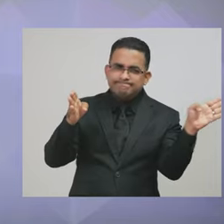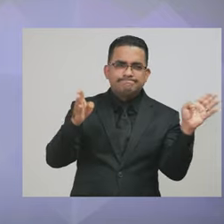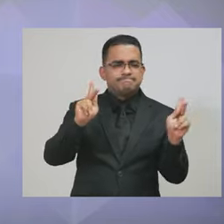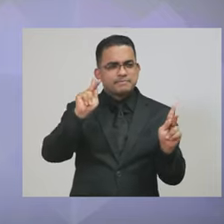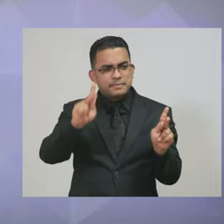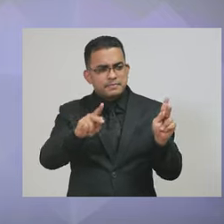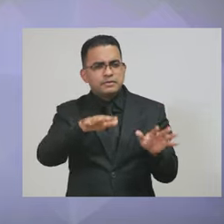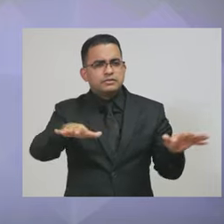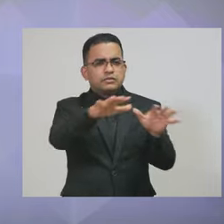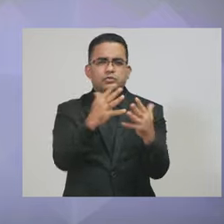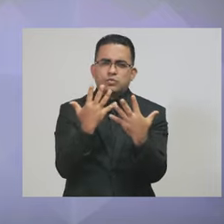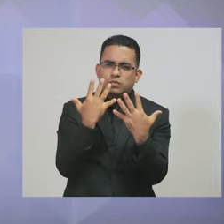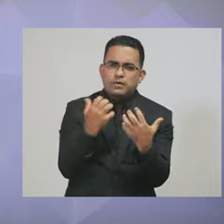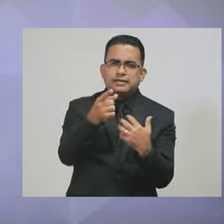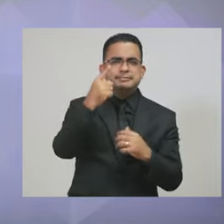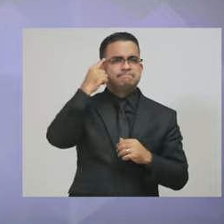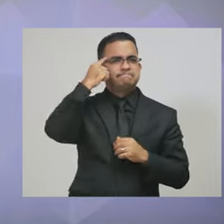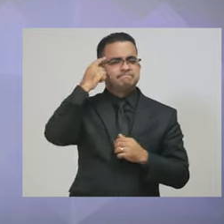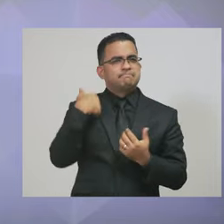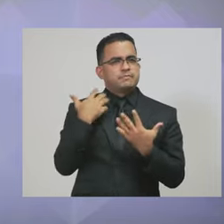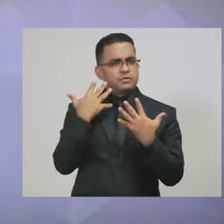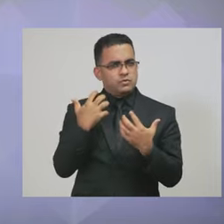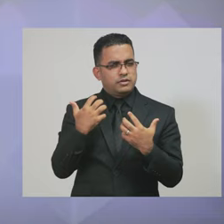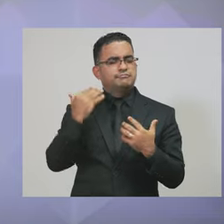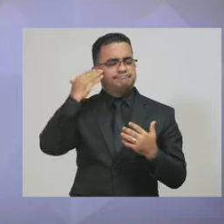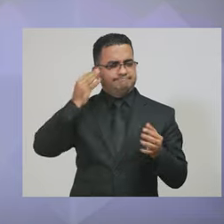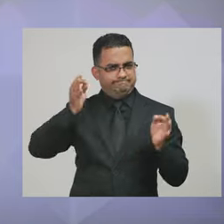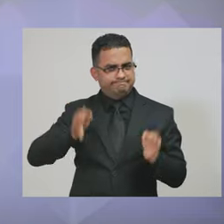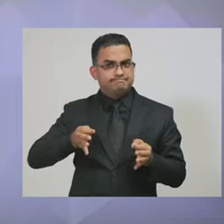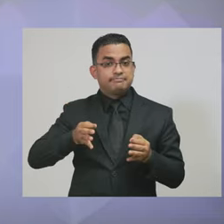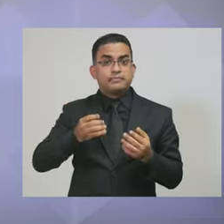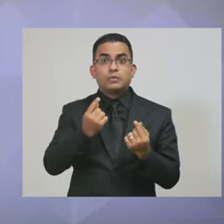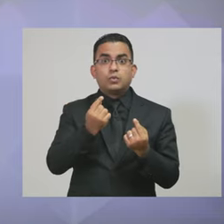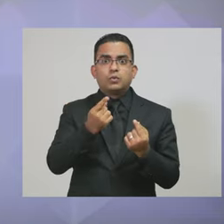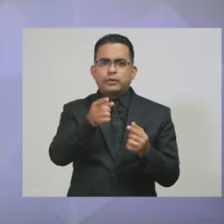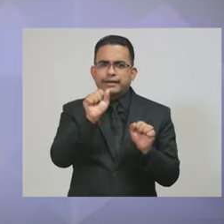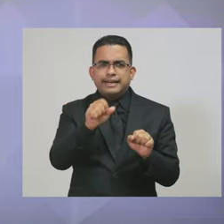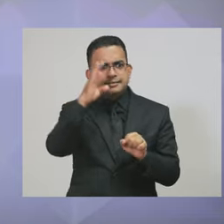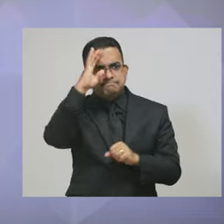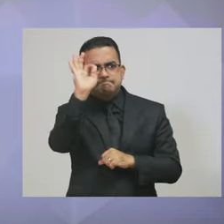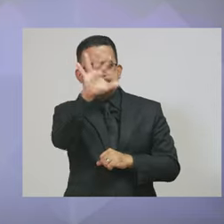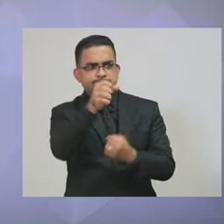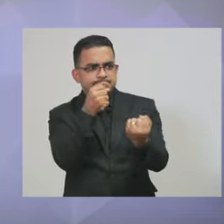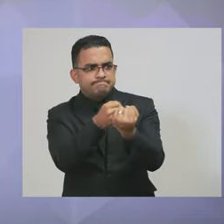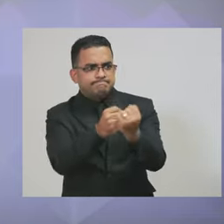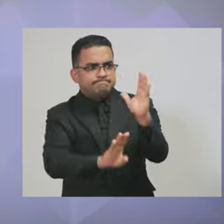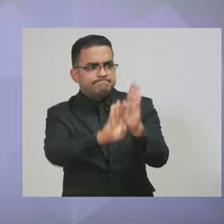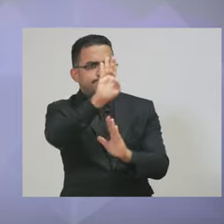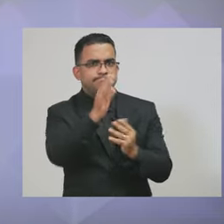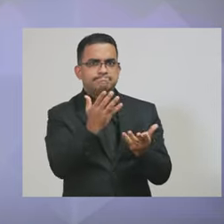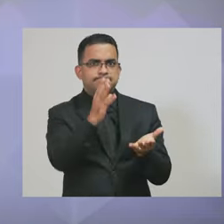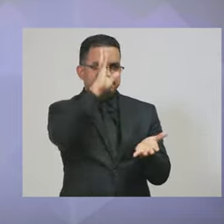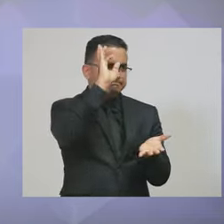instituciones o la vida social ve más bien con el deseo firme y la radical convicción